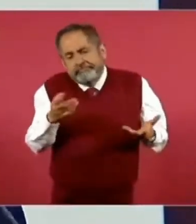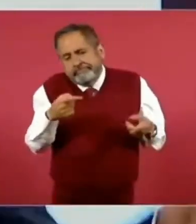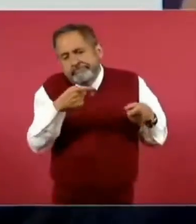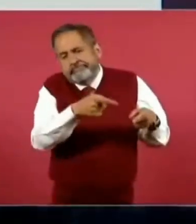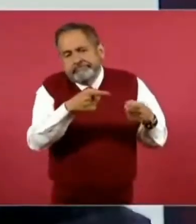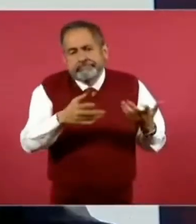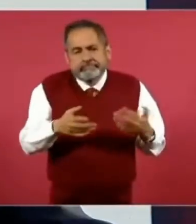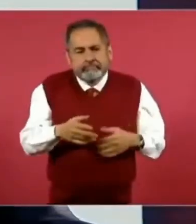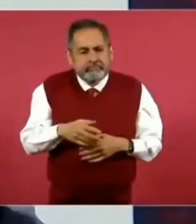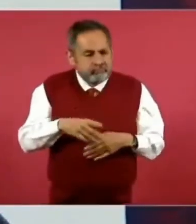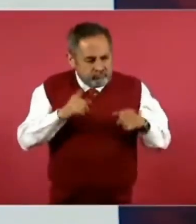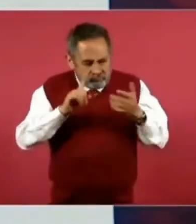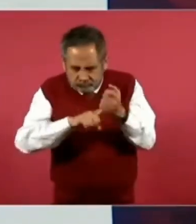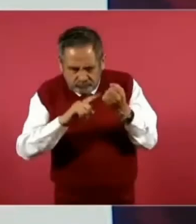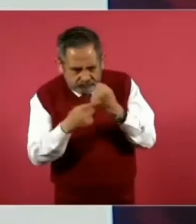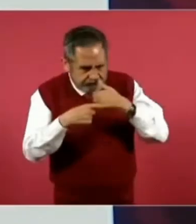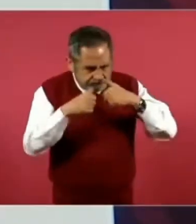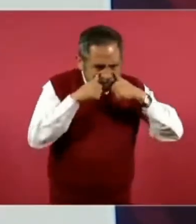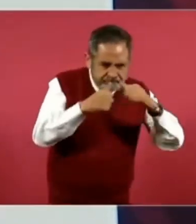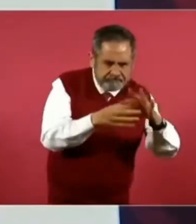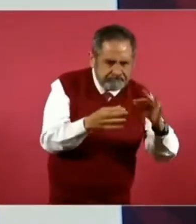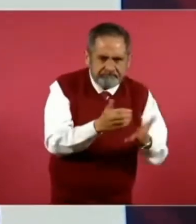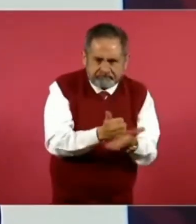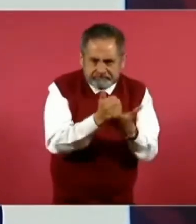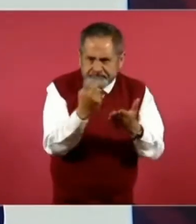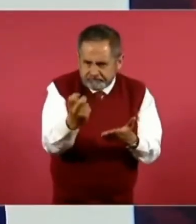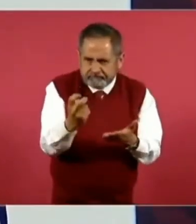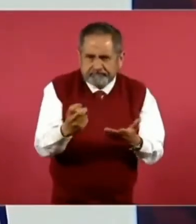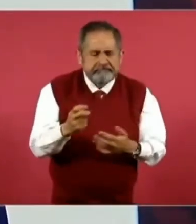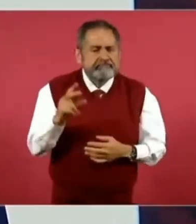¿Y por qué no atender eso?